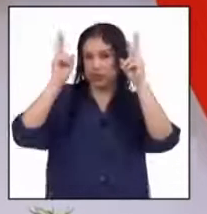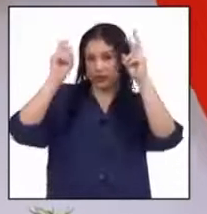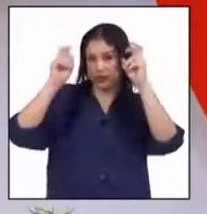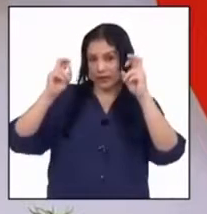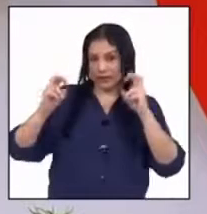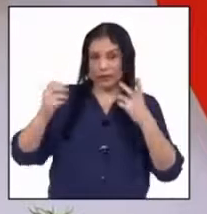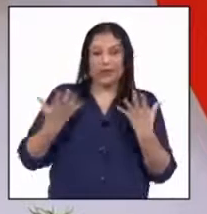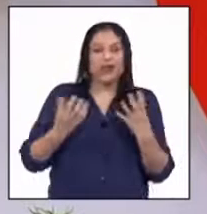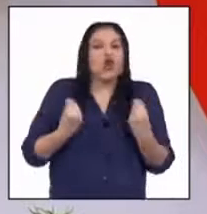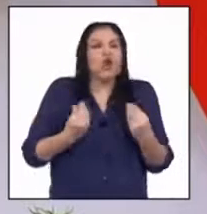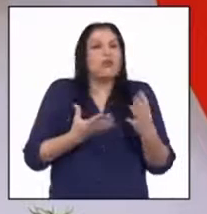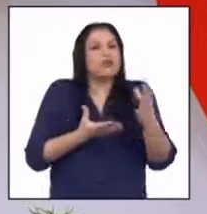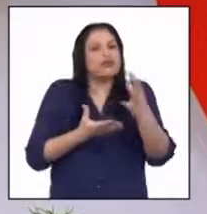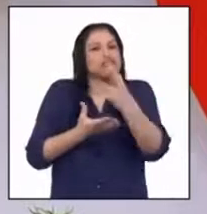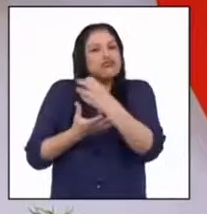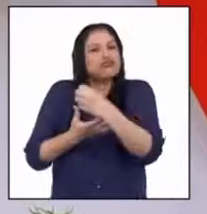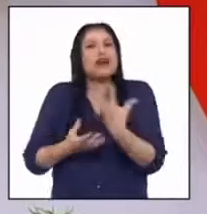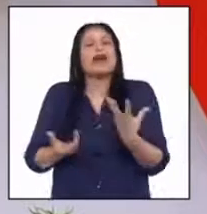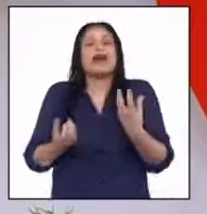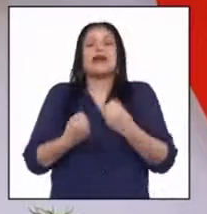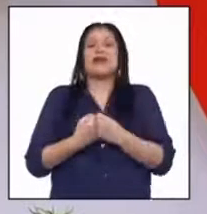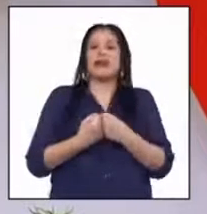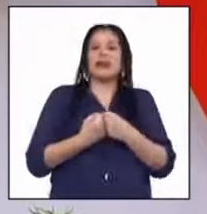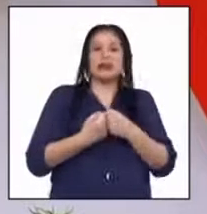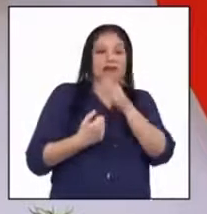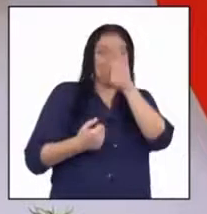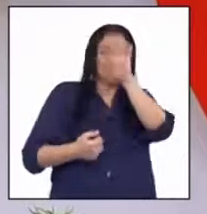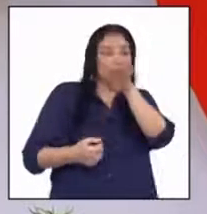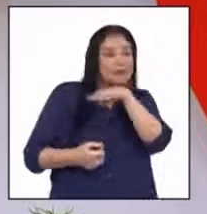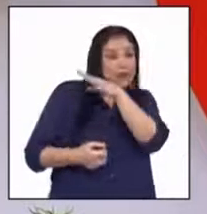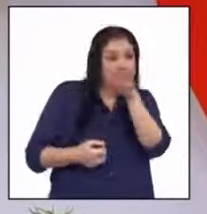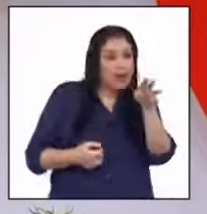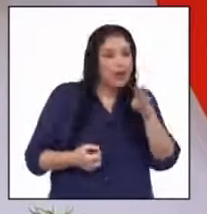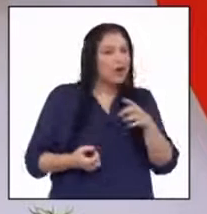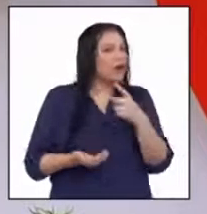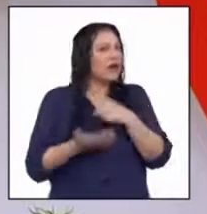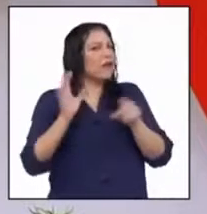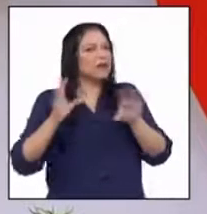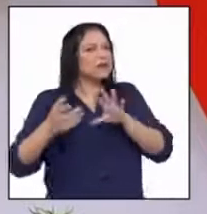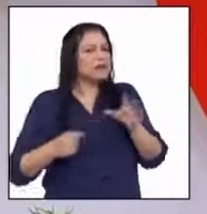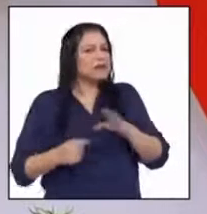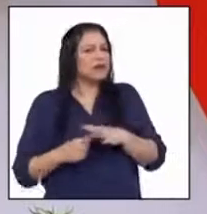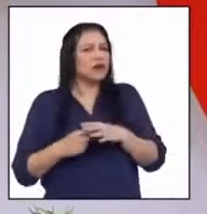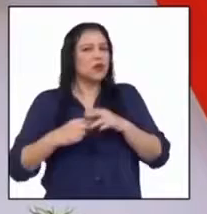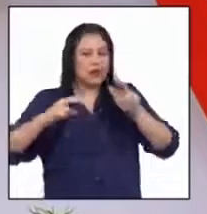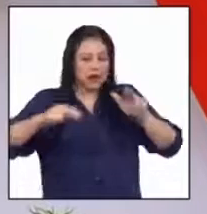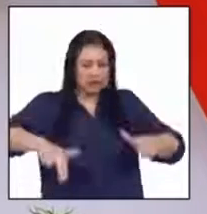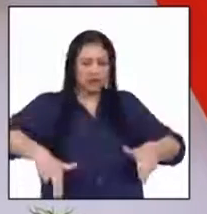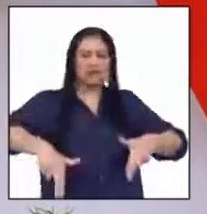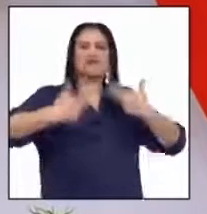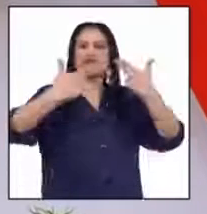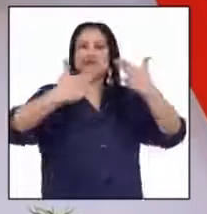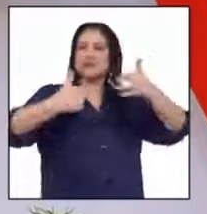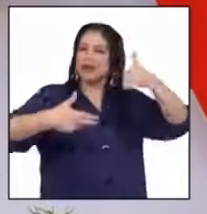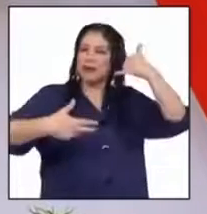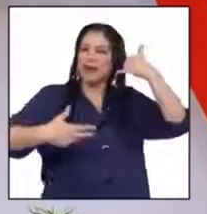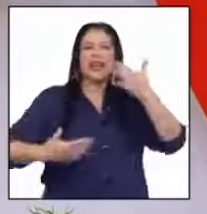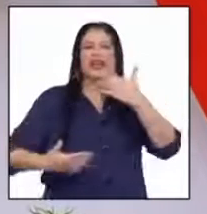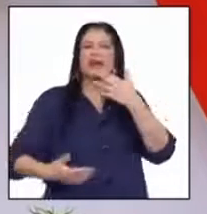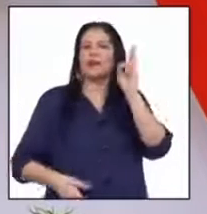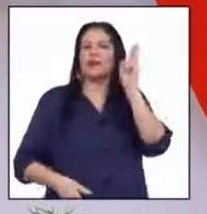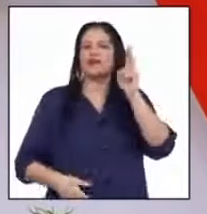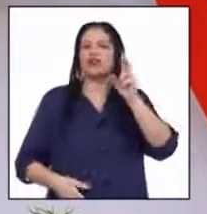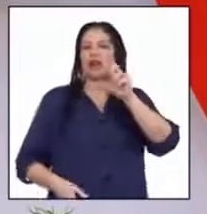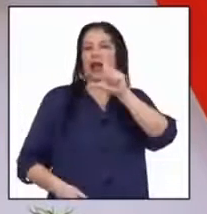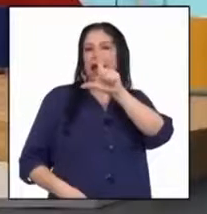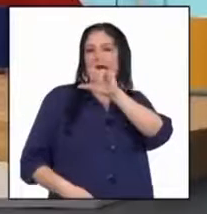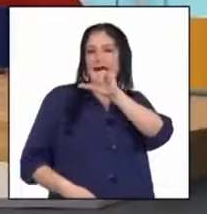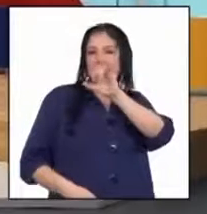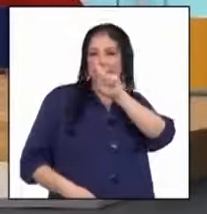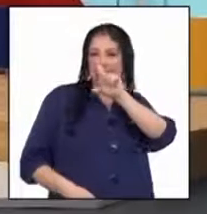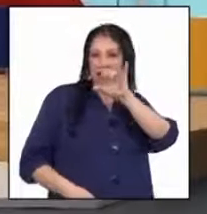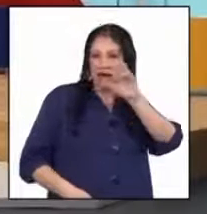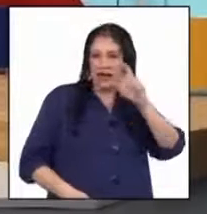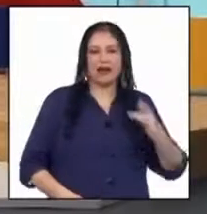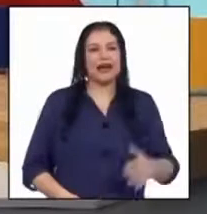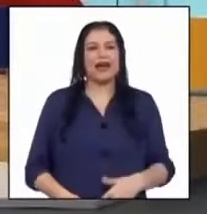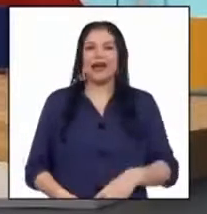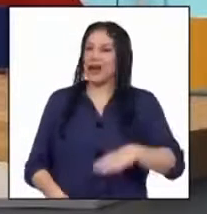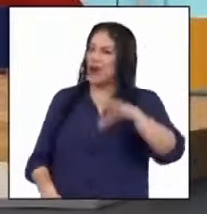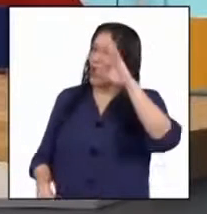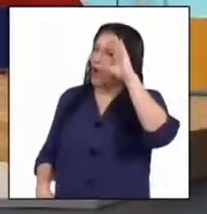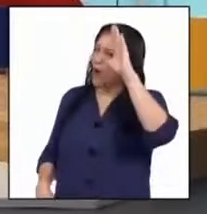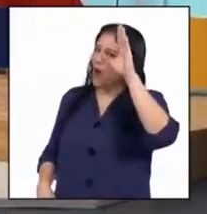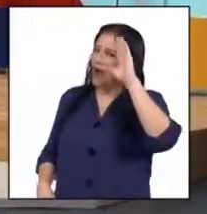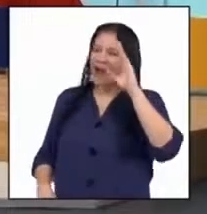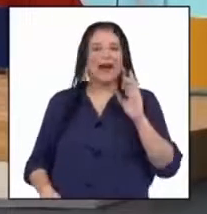de datos y el trabajo con tablas de frecuencia, vamos a hacer una videollamada con la profesora Liliana Brañez.